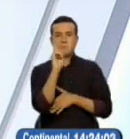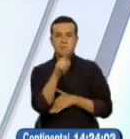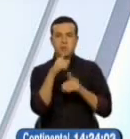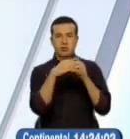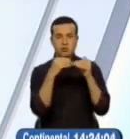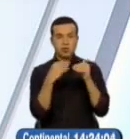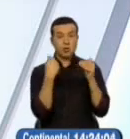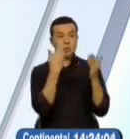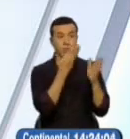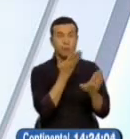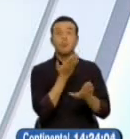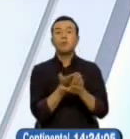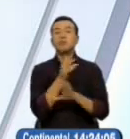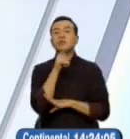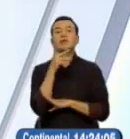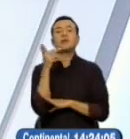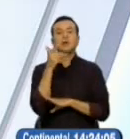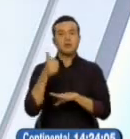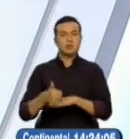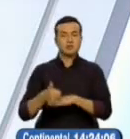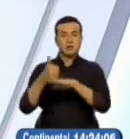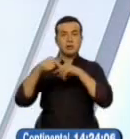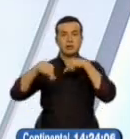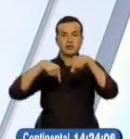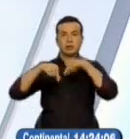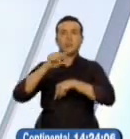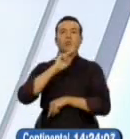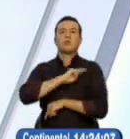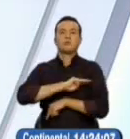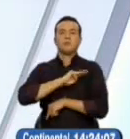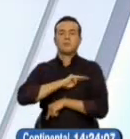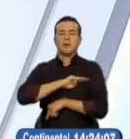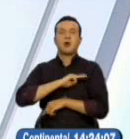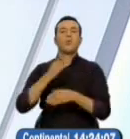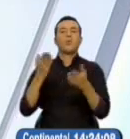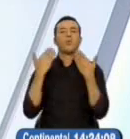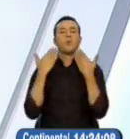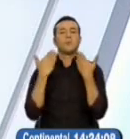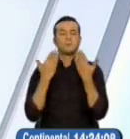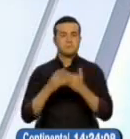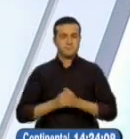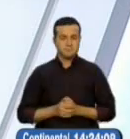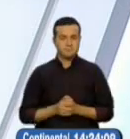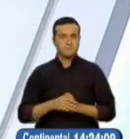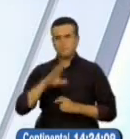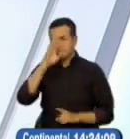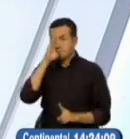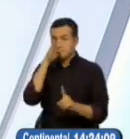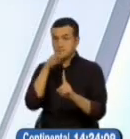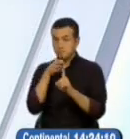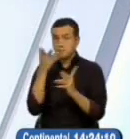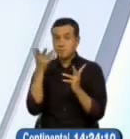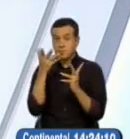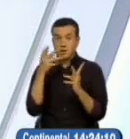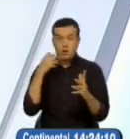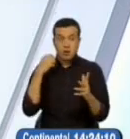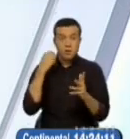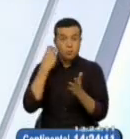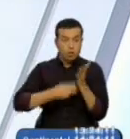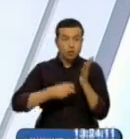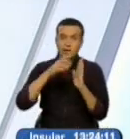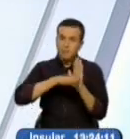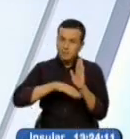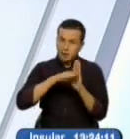la propuesta que puso en marcha la Autoridad de Tránsito Municipal en las calles de Guayaquil. Esto con la finalidad de reducir las multas